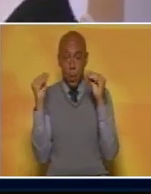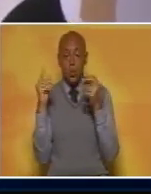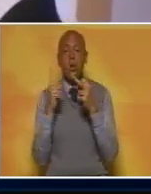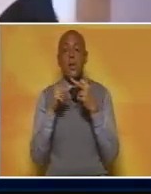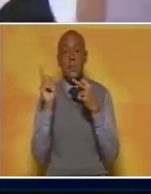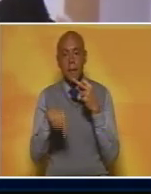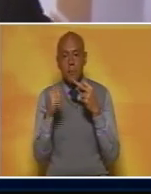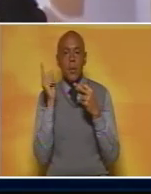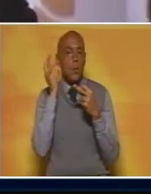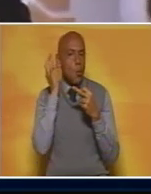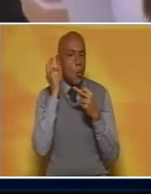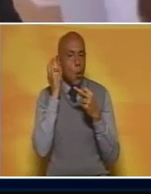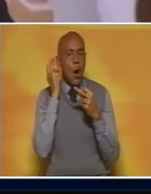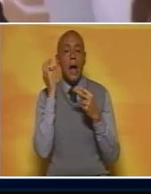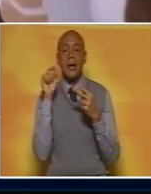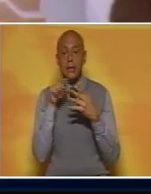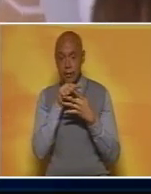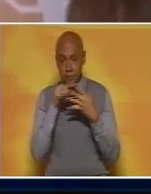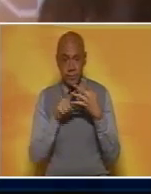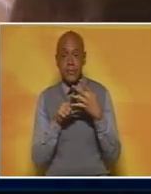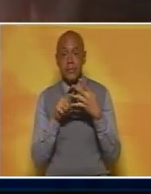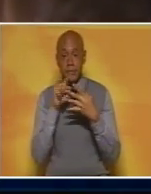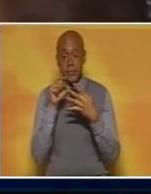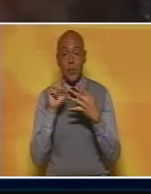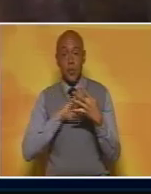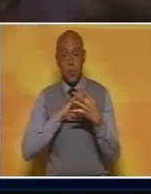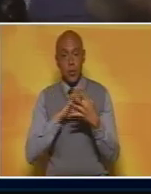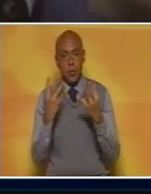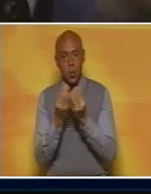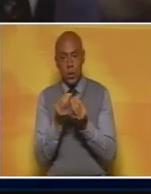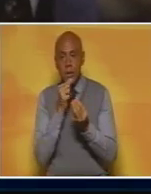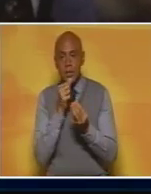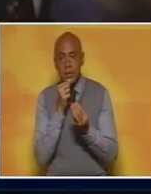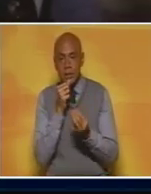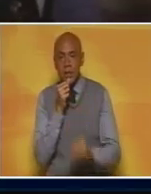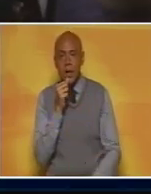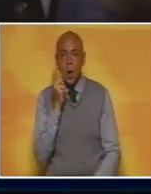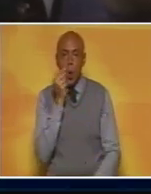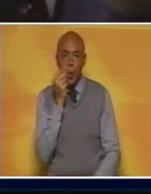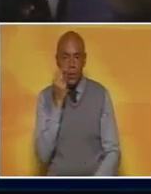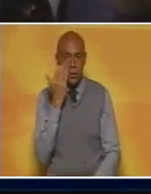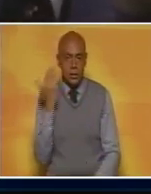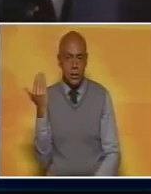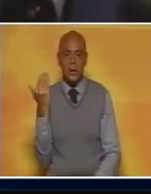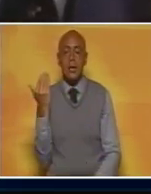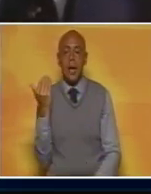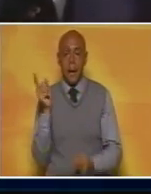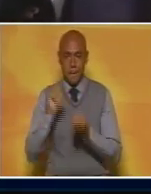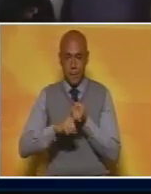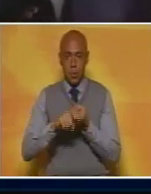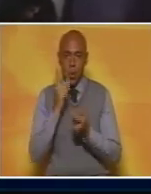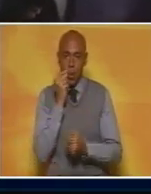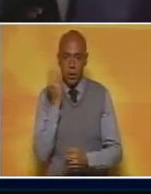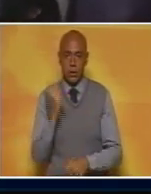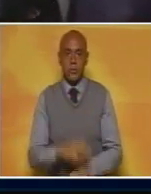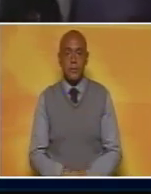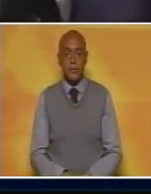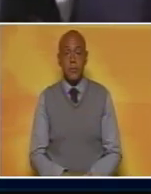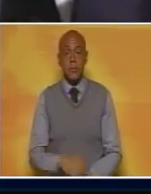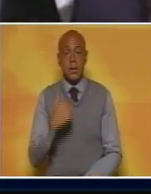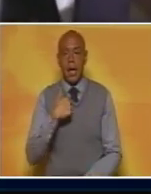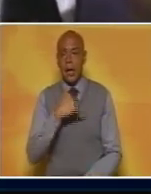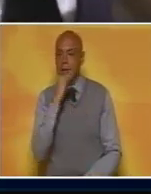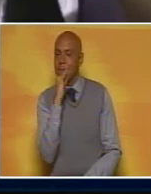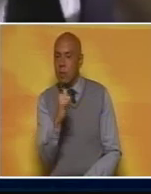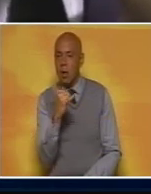Lucía. Este sería el tercer bebé que tiene al lado de Joan Joseph, actual esposo. No ofreció más